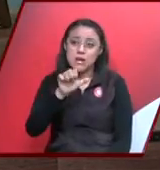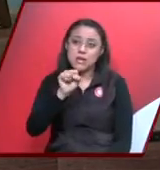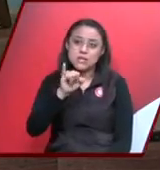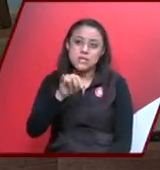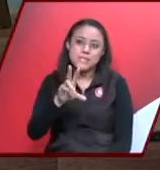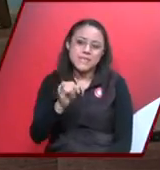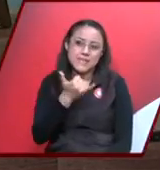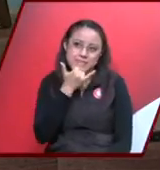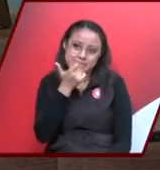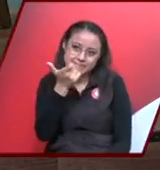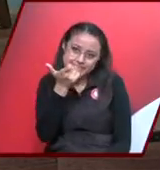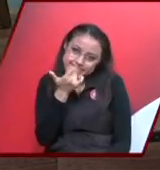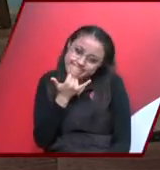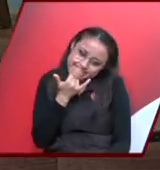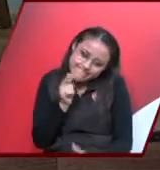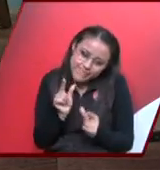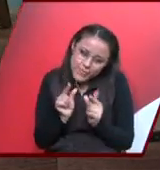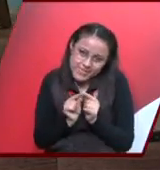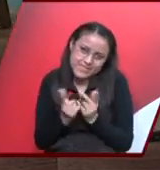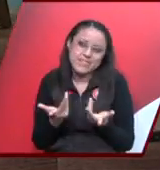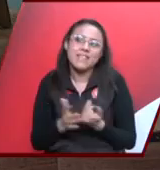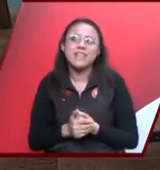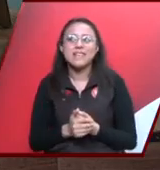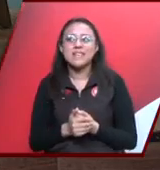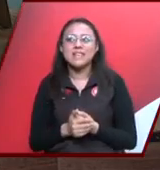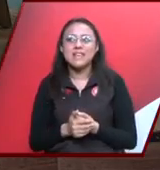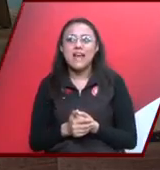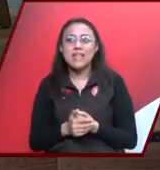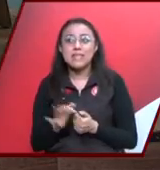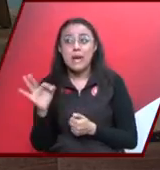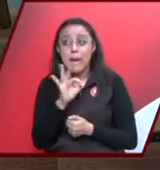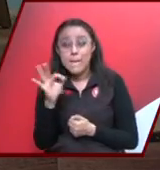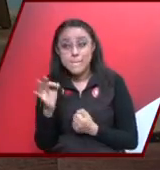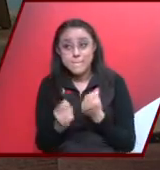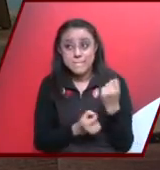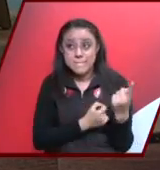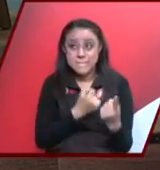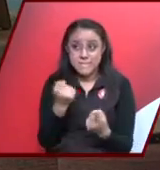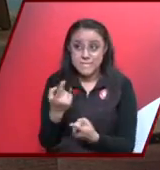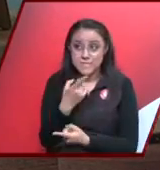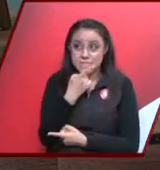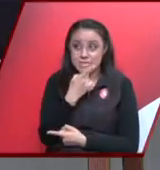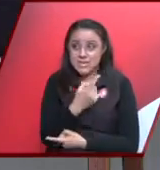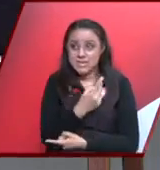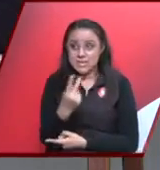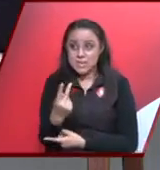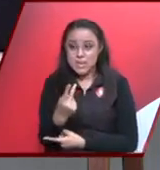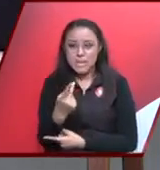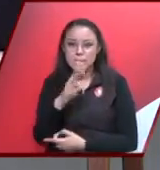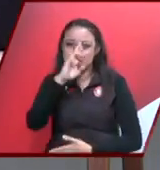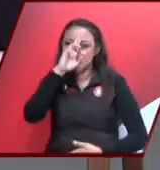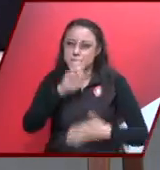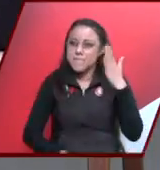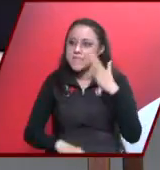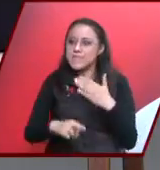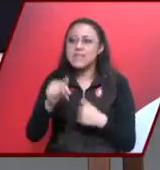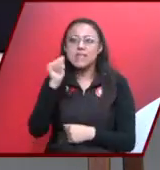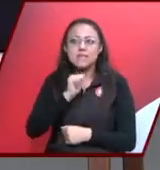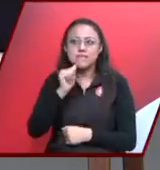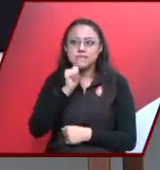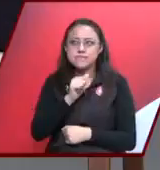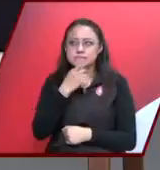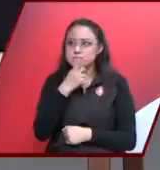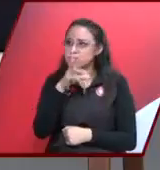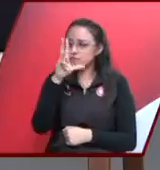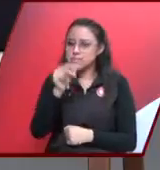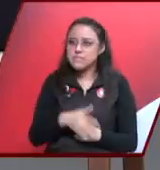No, pues estamos cortitos de presupuesto, espérate. ¿No habrá sido alguien que dijo, estos desgraciados me han faltado el respeto y les han puesto un